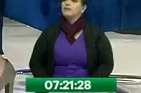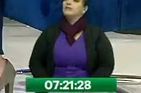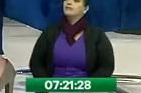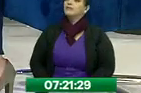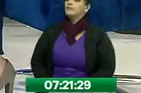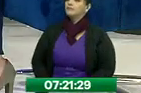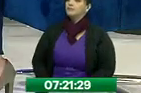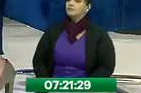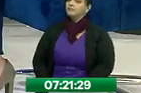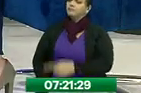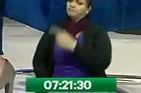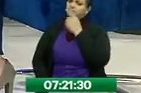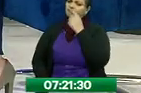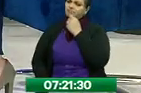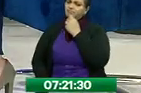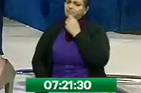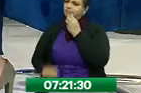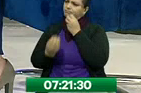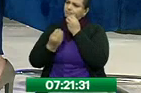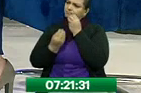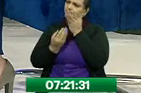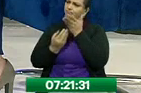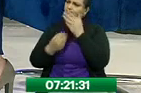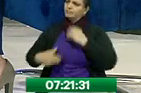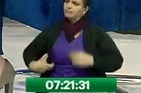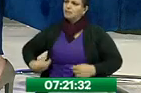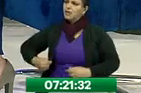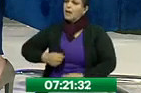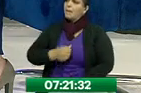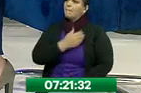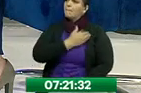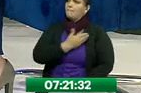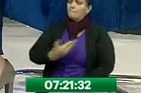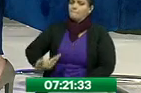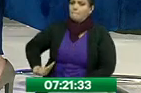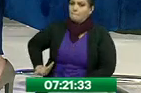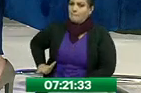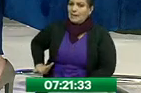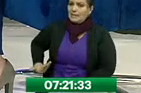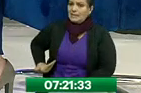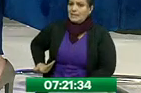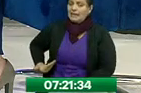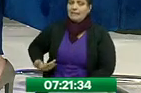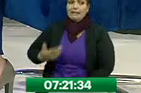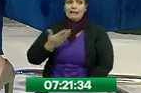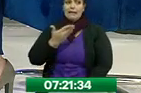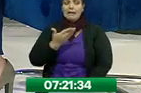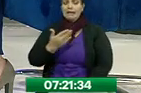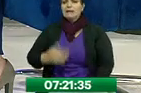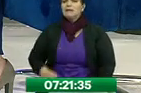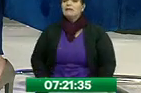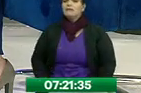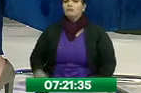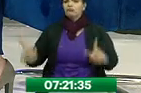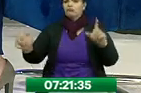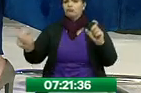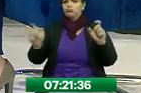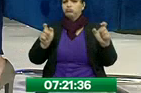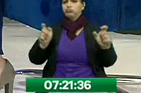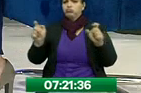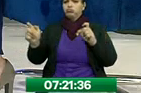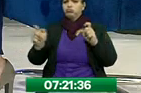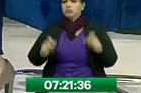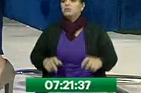de las cosas que deberían hacerse desde el Ejecutivo. ¿Qué pasa con la parte o responsabilidad política de la Asamblea? Hay